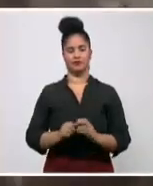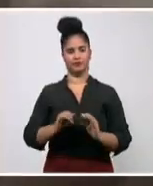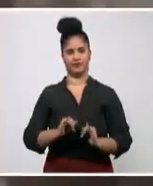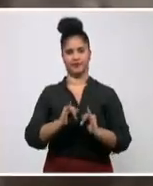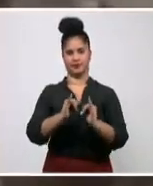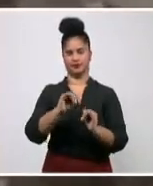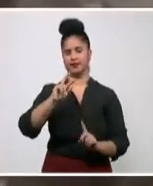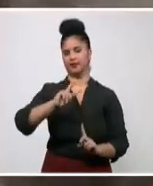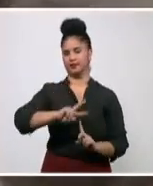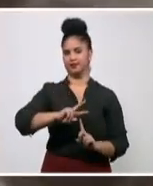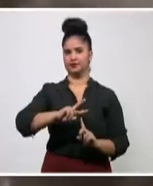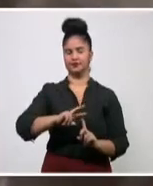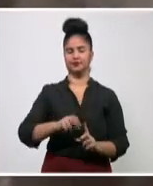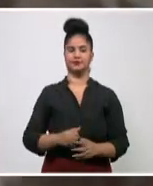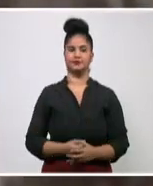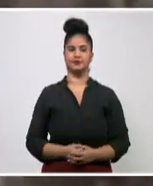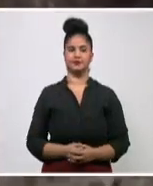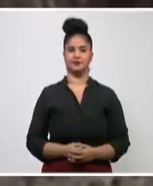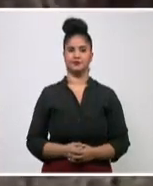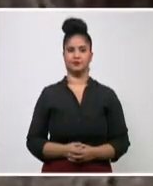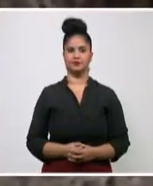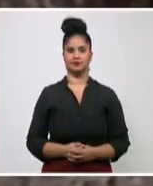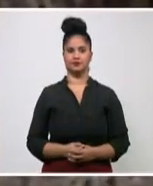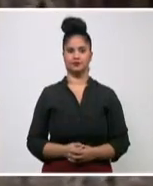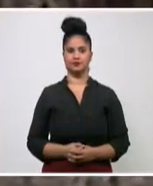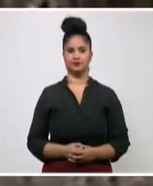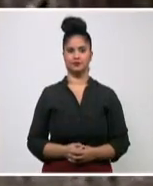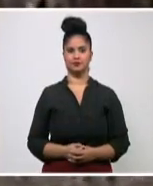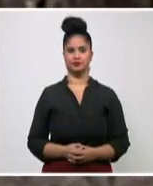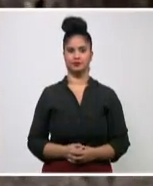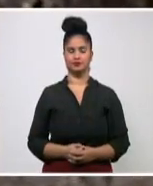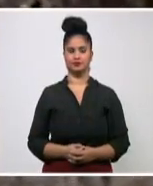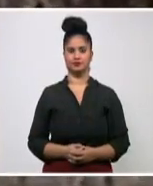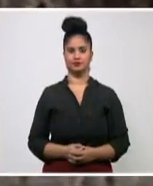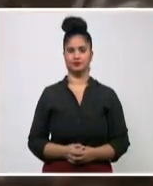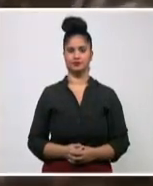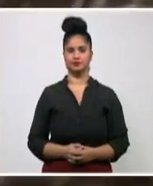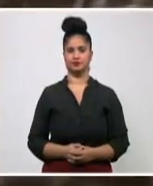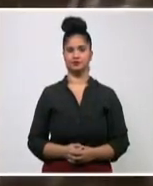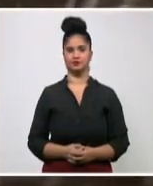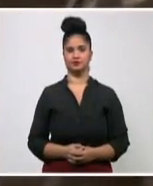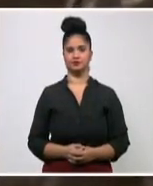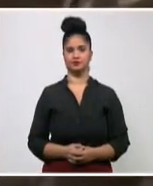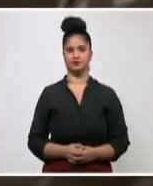Sistema Informativo de la Televisión Cubana. En la tierra, y eso me hace pensar.